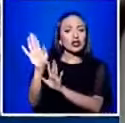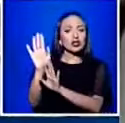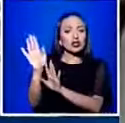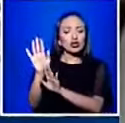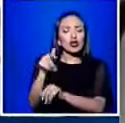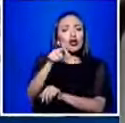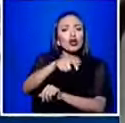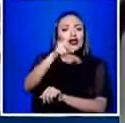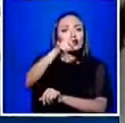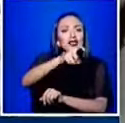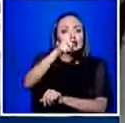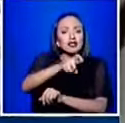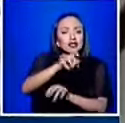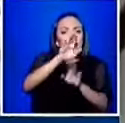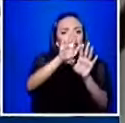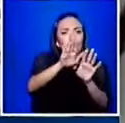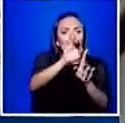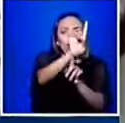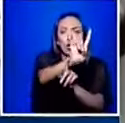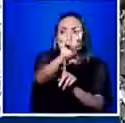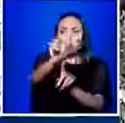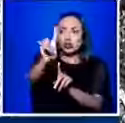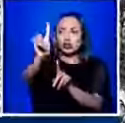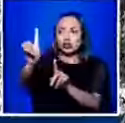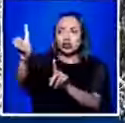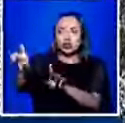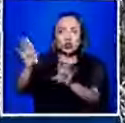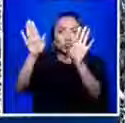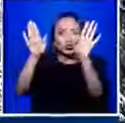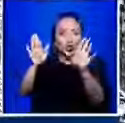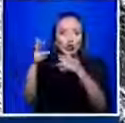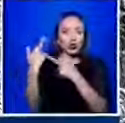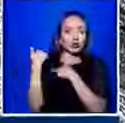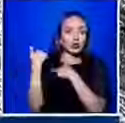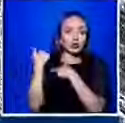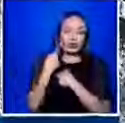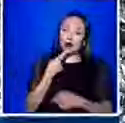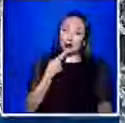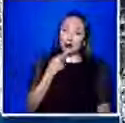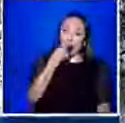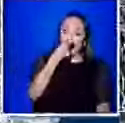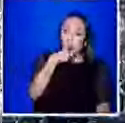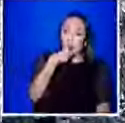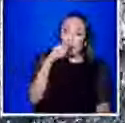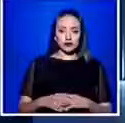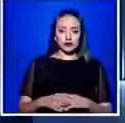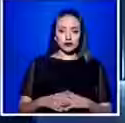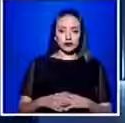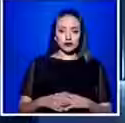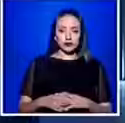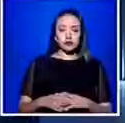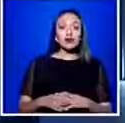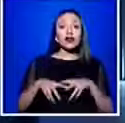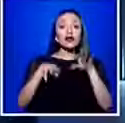dramatizar los incendios. Cada quien cumpla sus responsabilidades, es lo que añadió el funcionario.